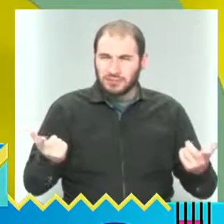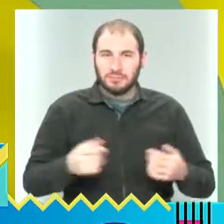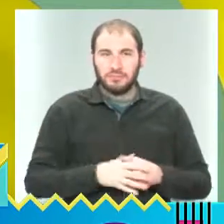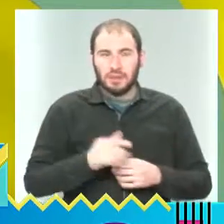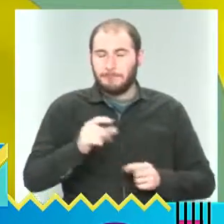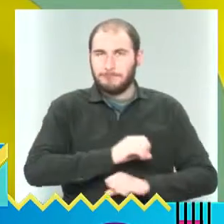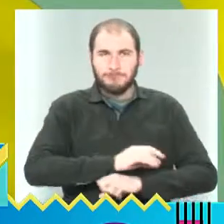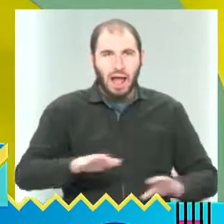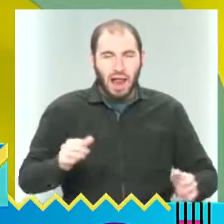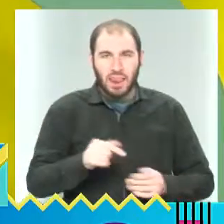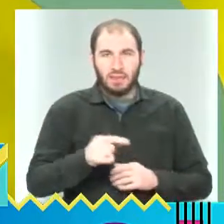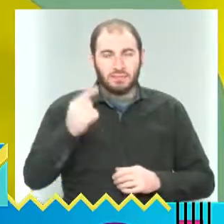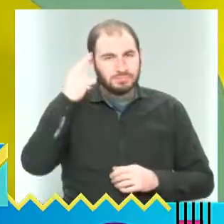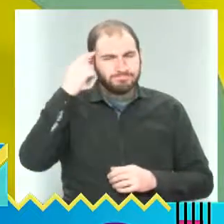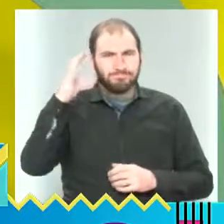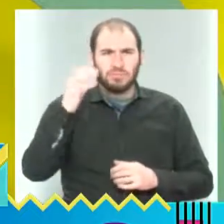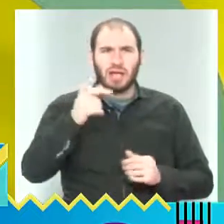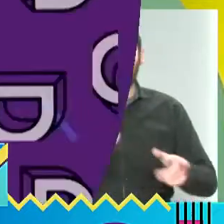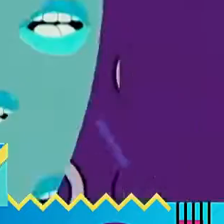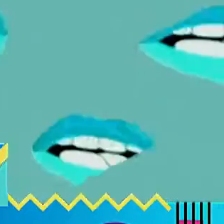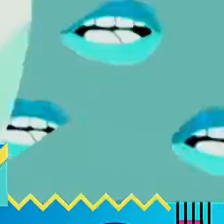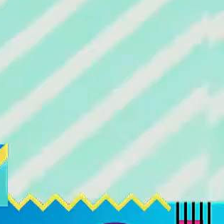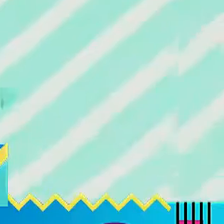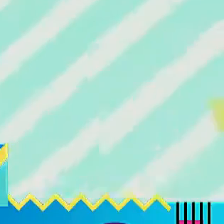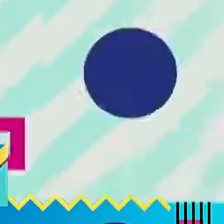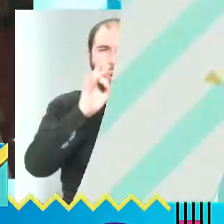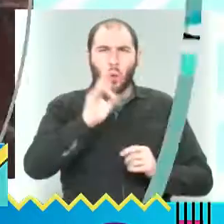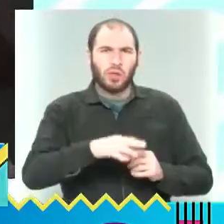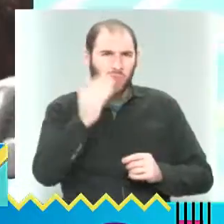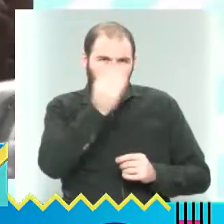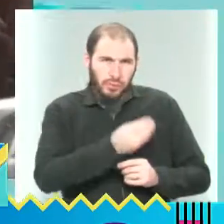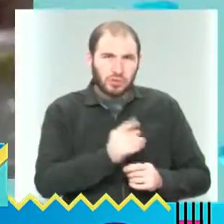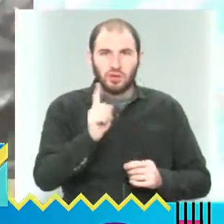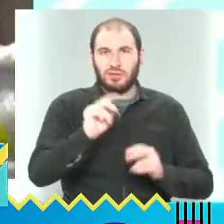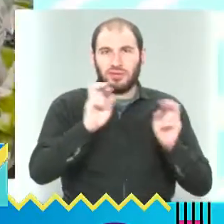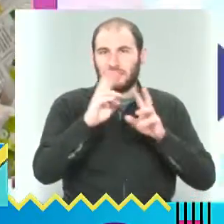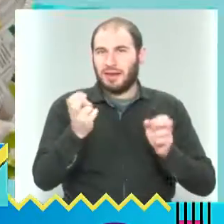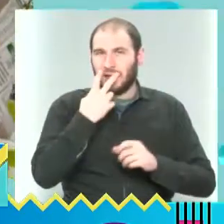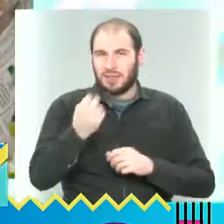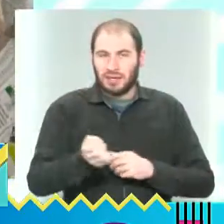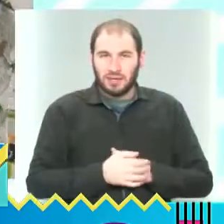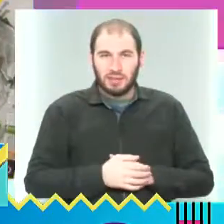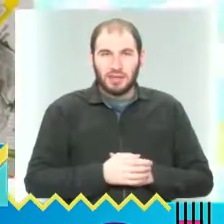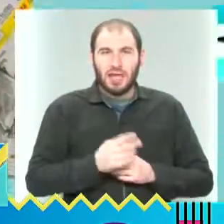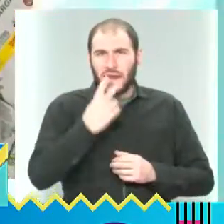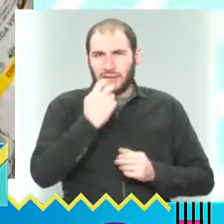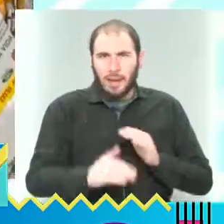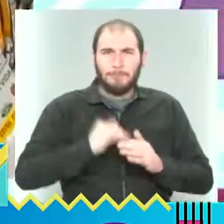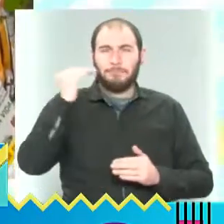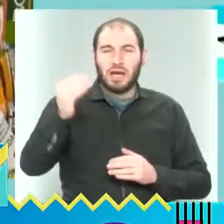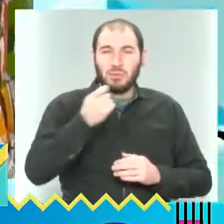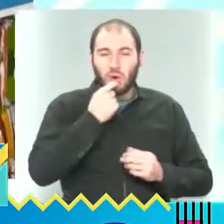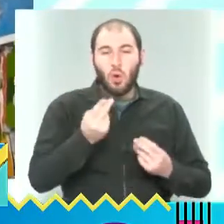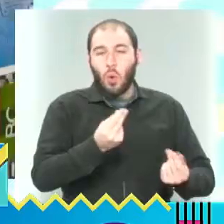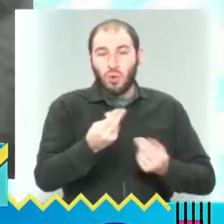de terror. Y uno piensa, ¿y el árbol es solamente una cuestión estética? No, es una cuestión energética. ¿Cuánta más energía tendríamos